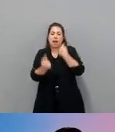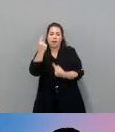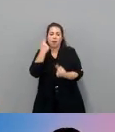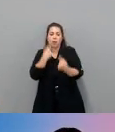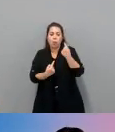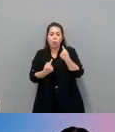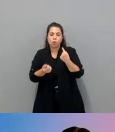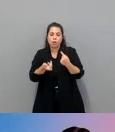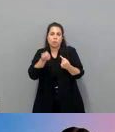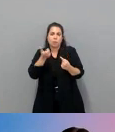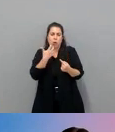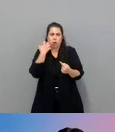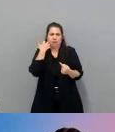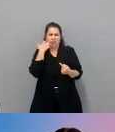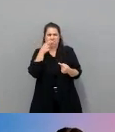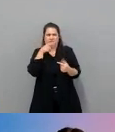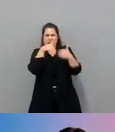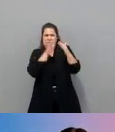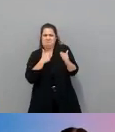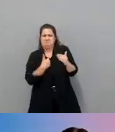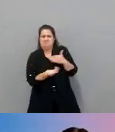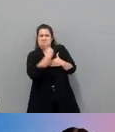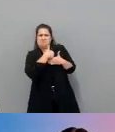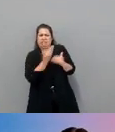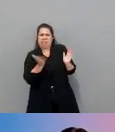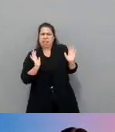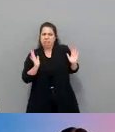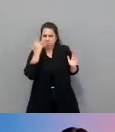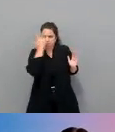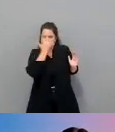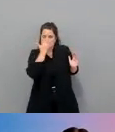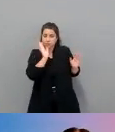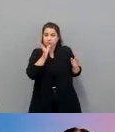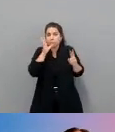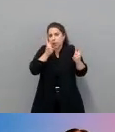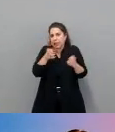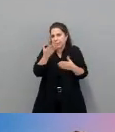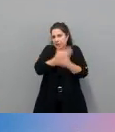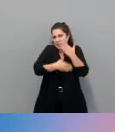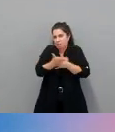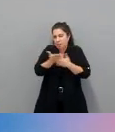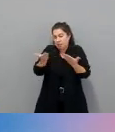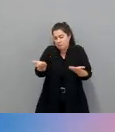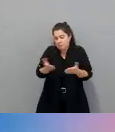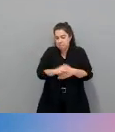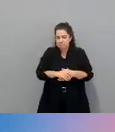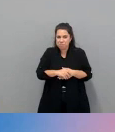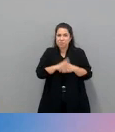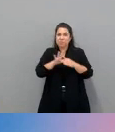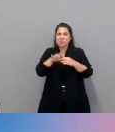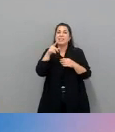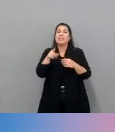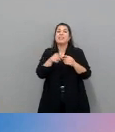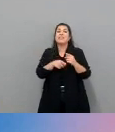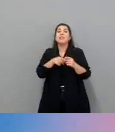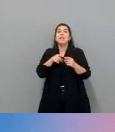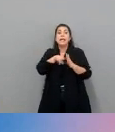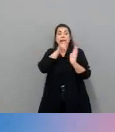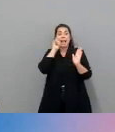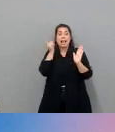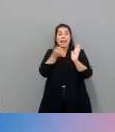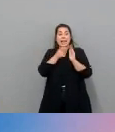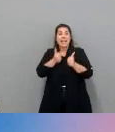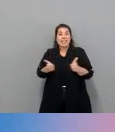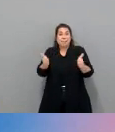os extraña un poco, ¿no? Porque bueno, veremos que en discapacidad no es así. Bueno, para solicitar la ley de dependencia tenemos que